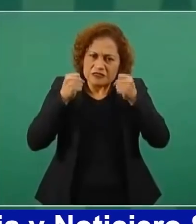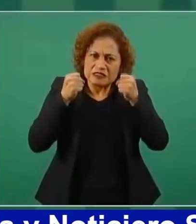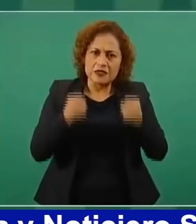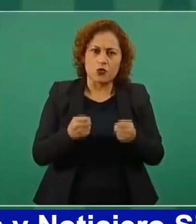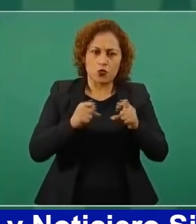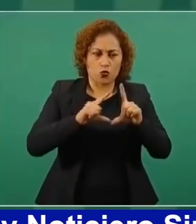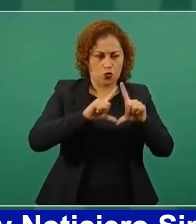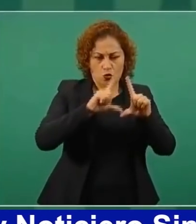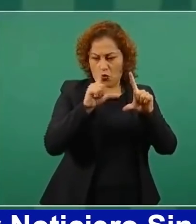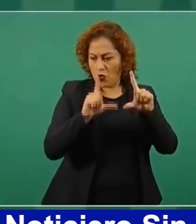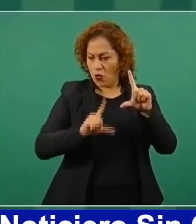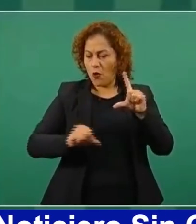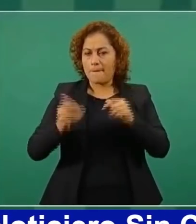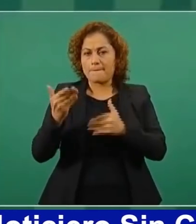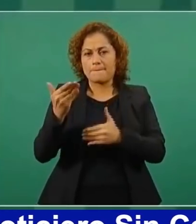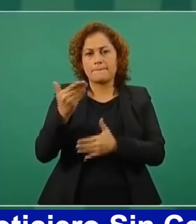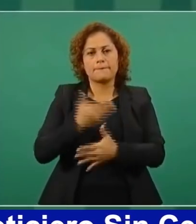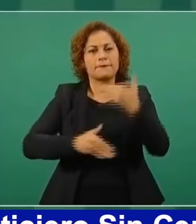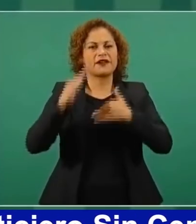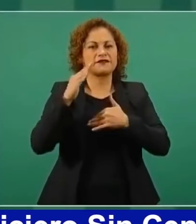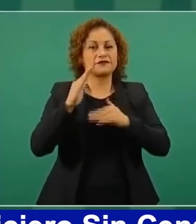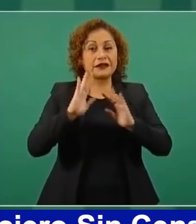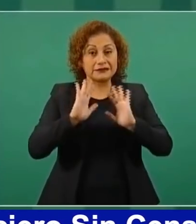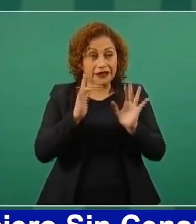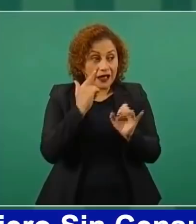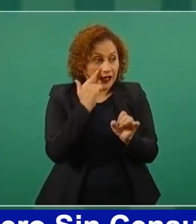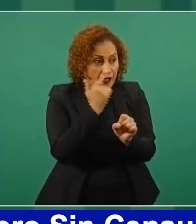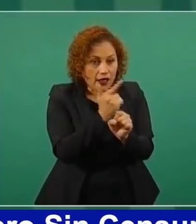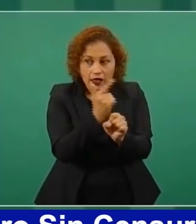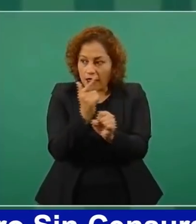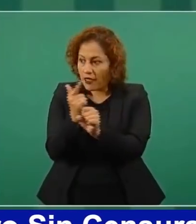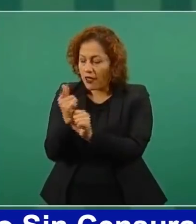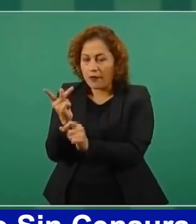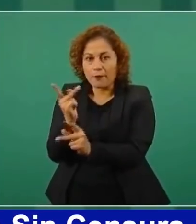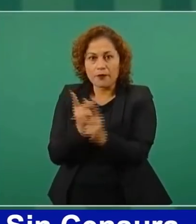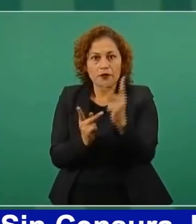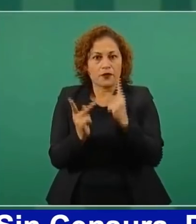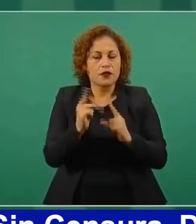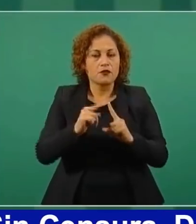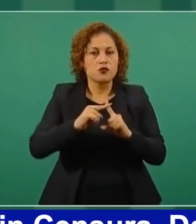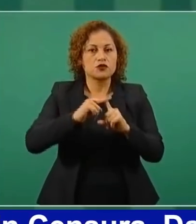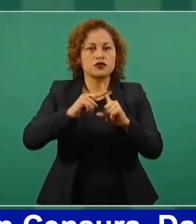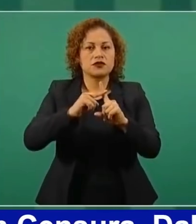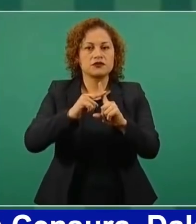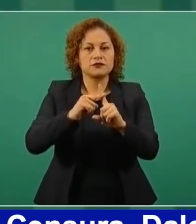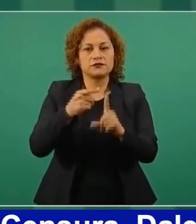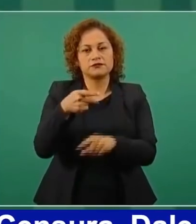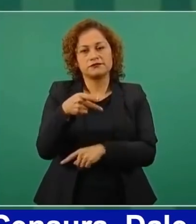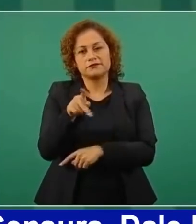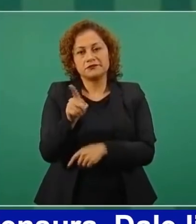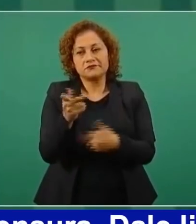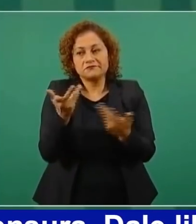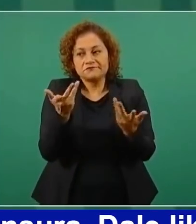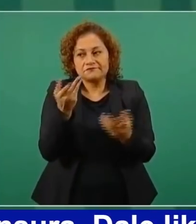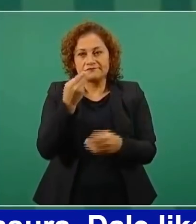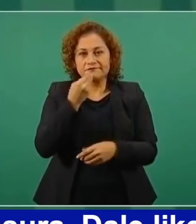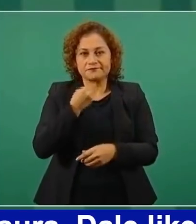viendo. Lo único es que se enojan un poco,